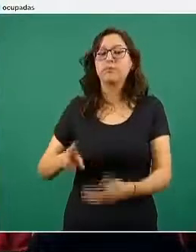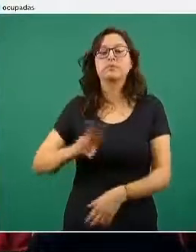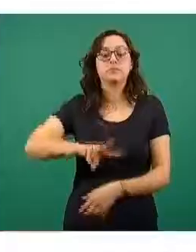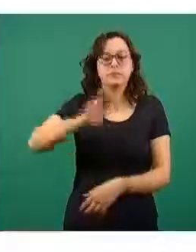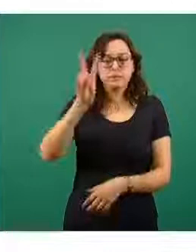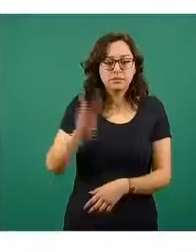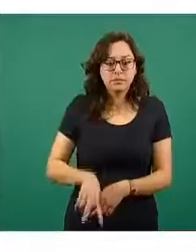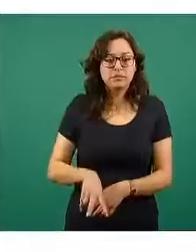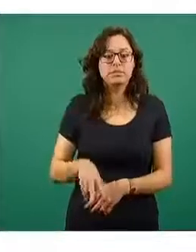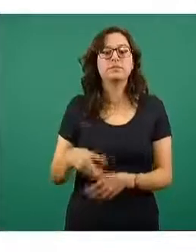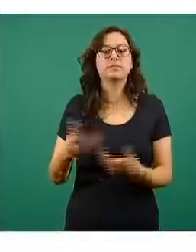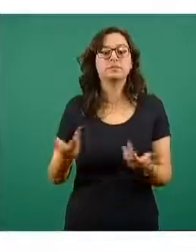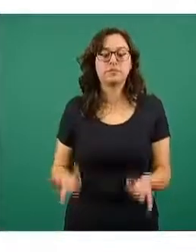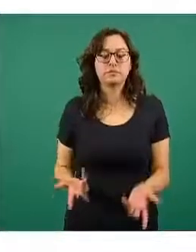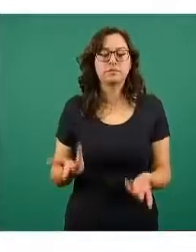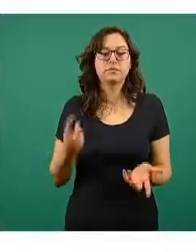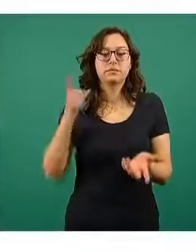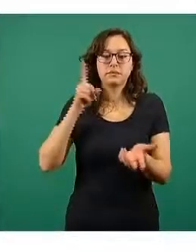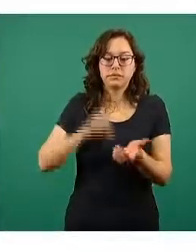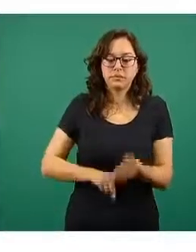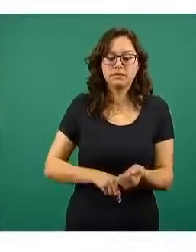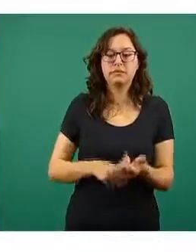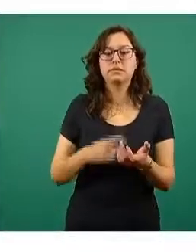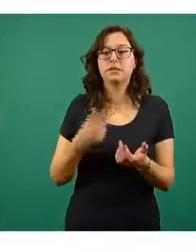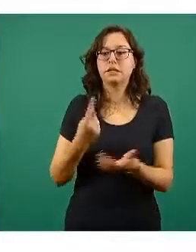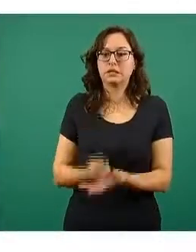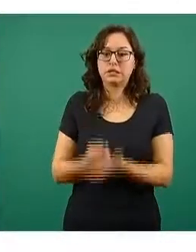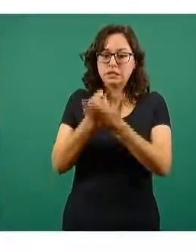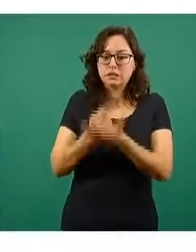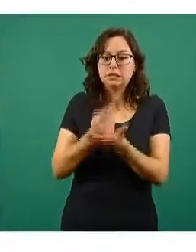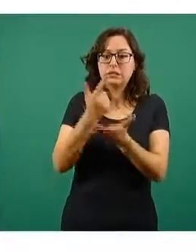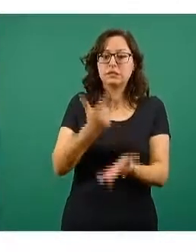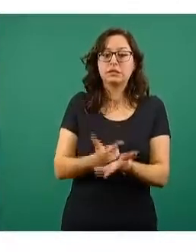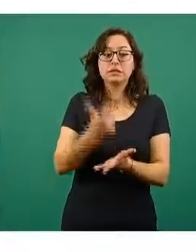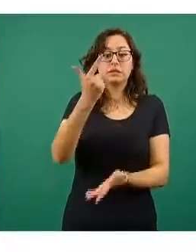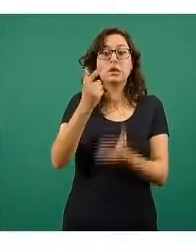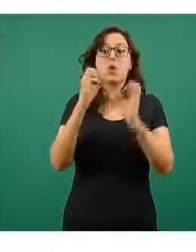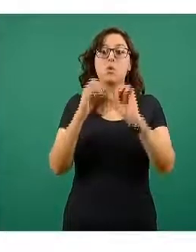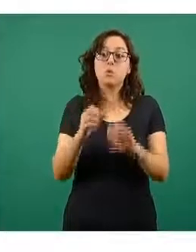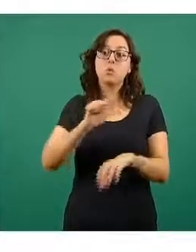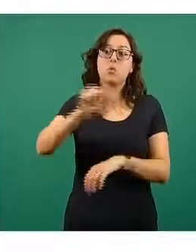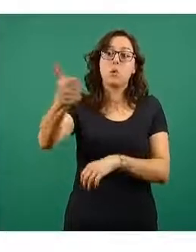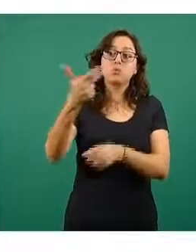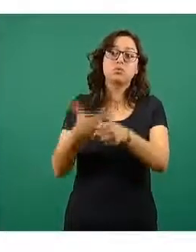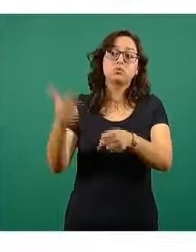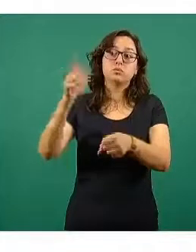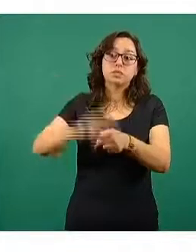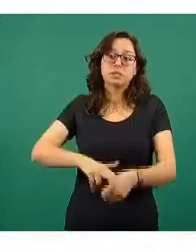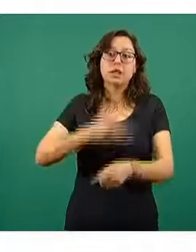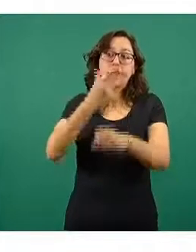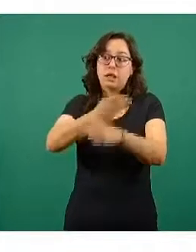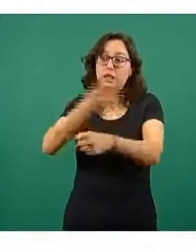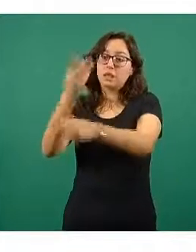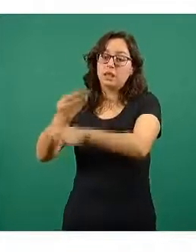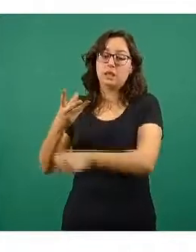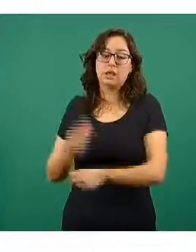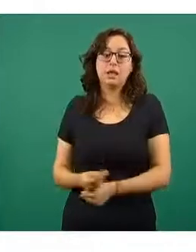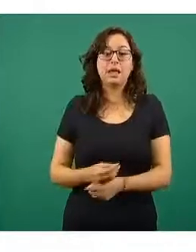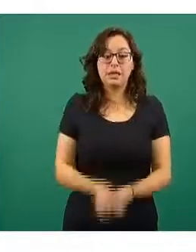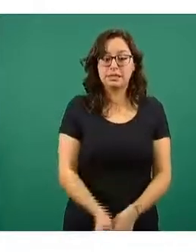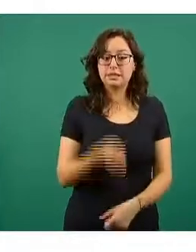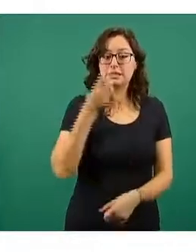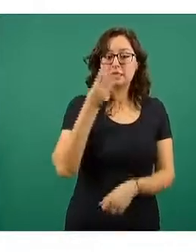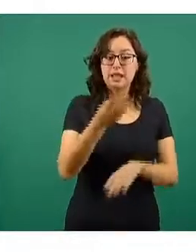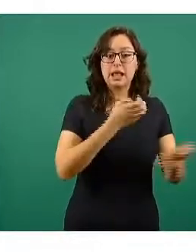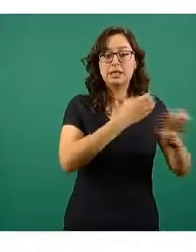estar dentro de unas unidades de terapia intensiva o fuera de ellas con la reconversión hospitalaria, 3 entidades federativas continúan con